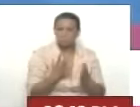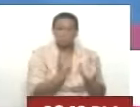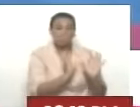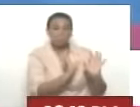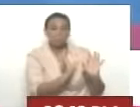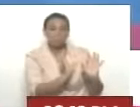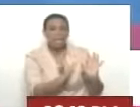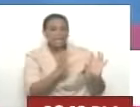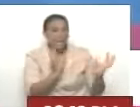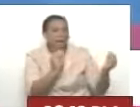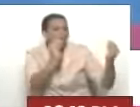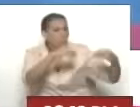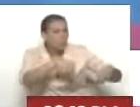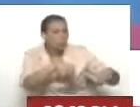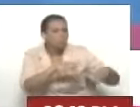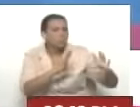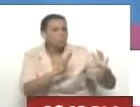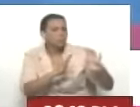que quería entablar